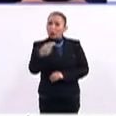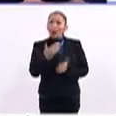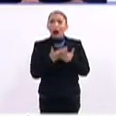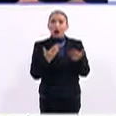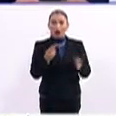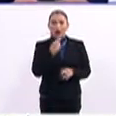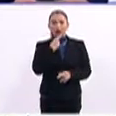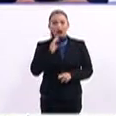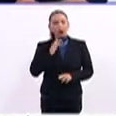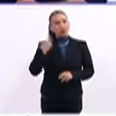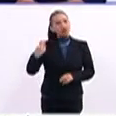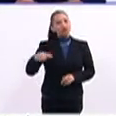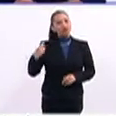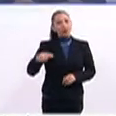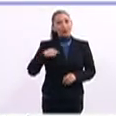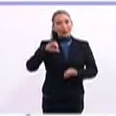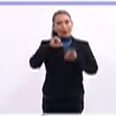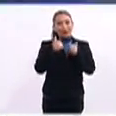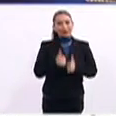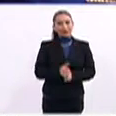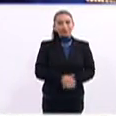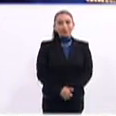ahora lo utiliza como su nombre artístico.